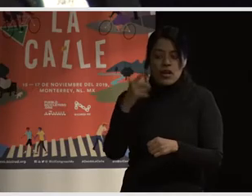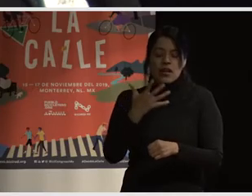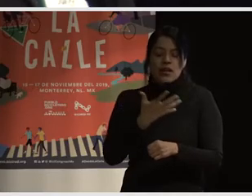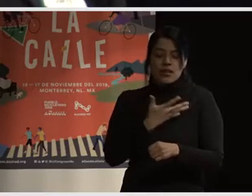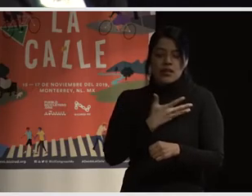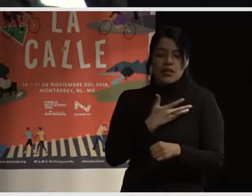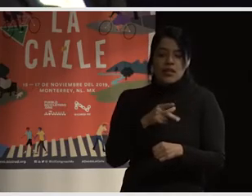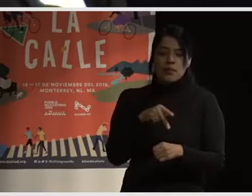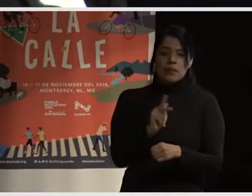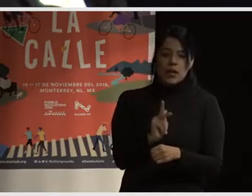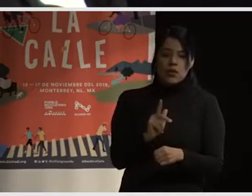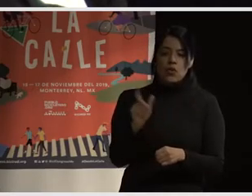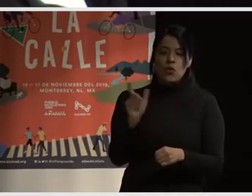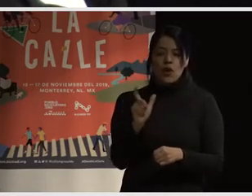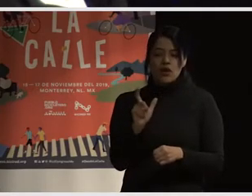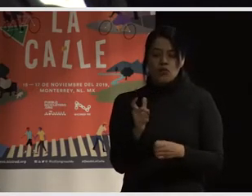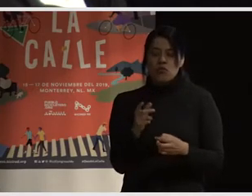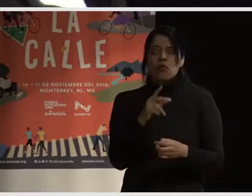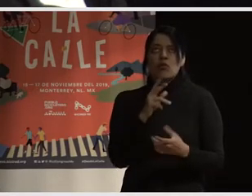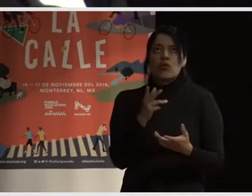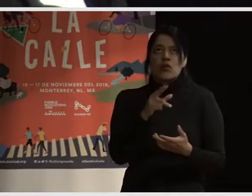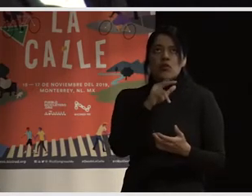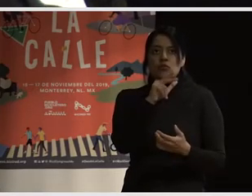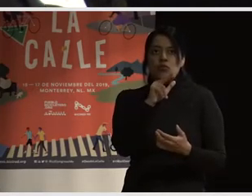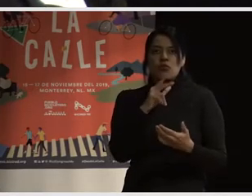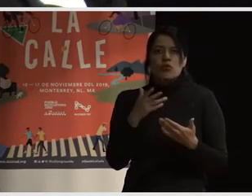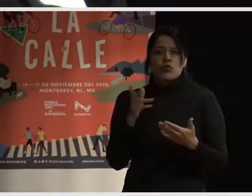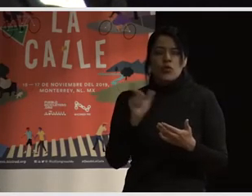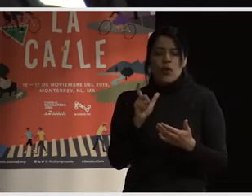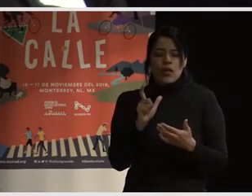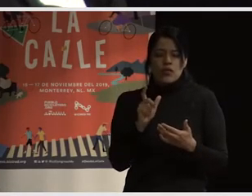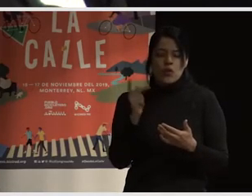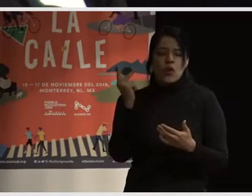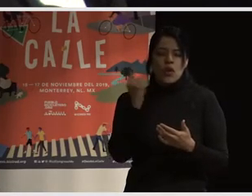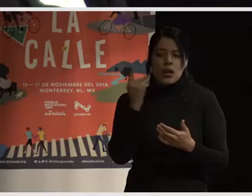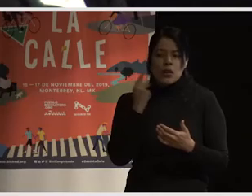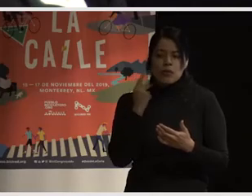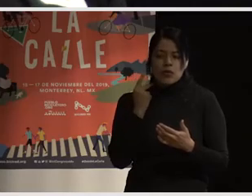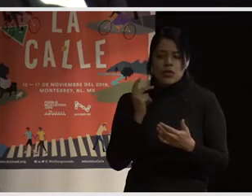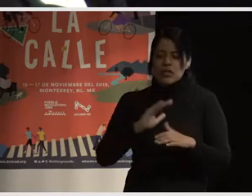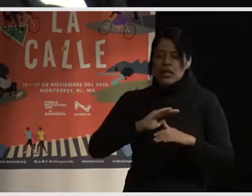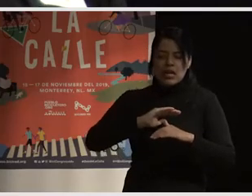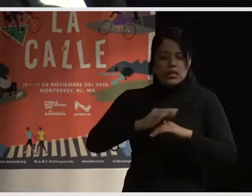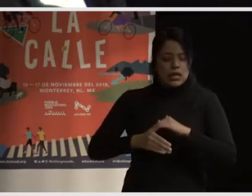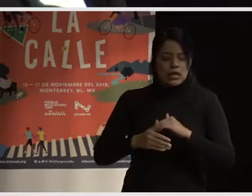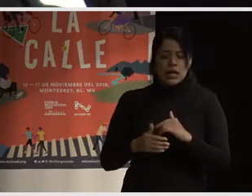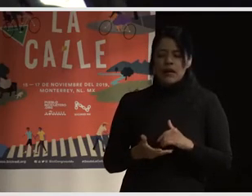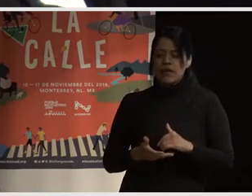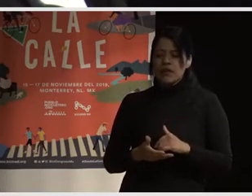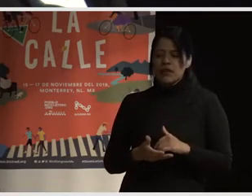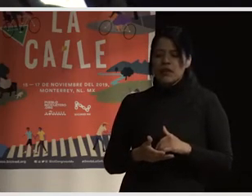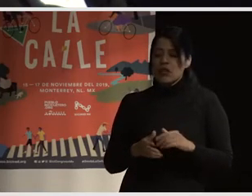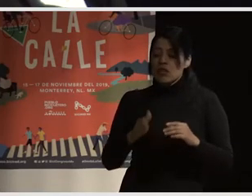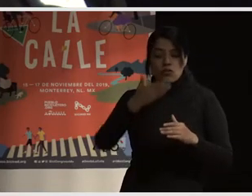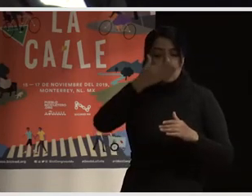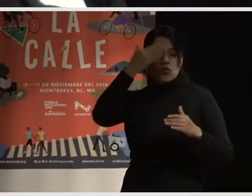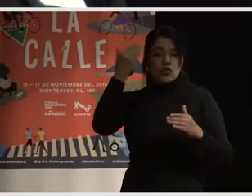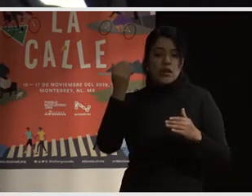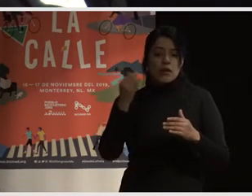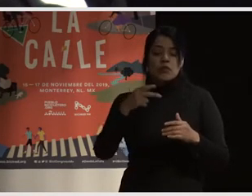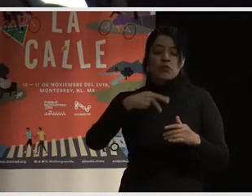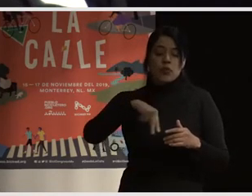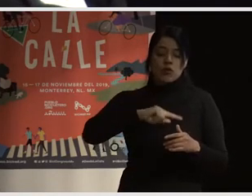de qué va a pasar cuando este tiempo perfecto políticamente pase si es que pasa no sabemos y nuestro trabajo es